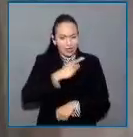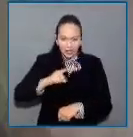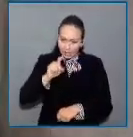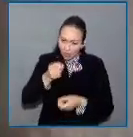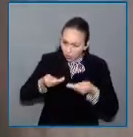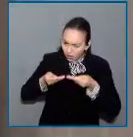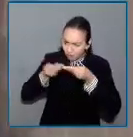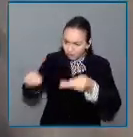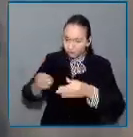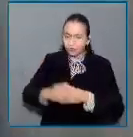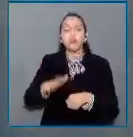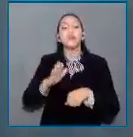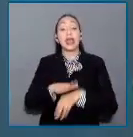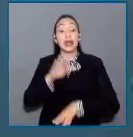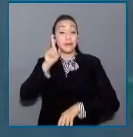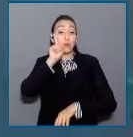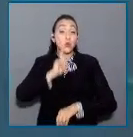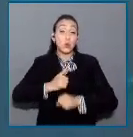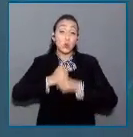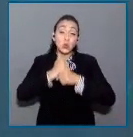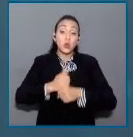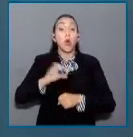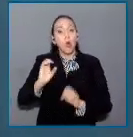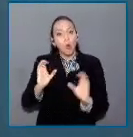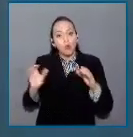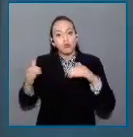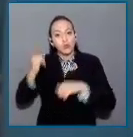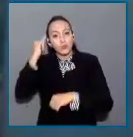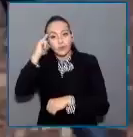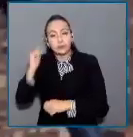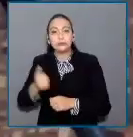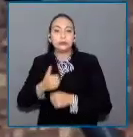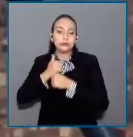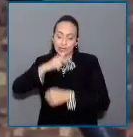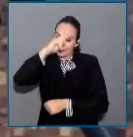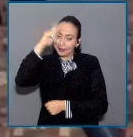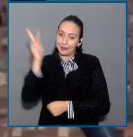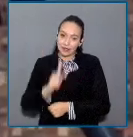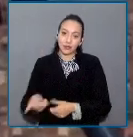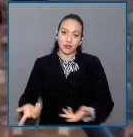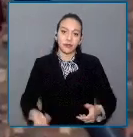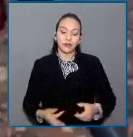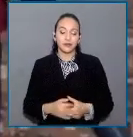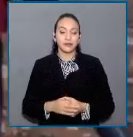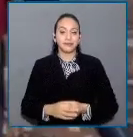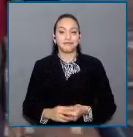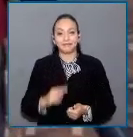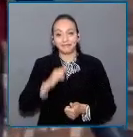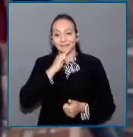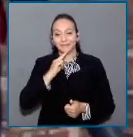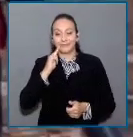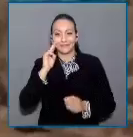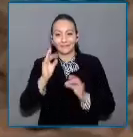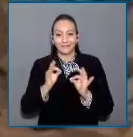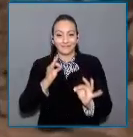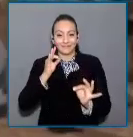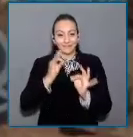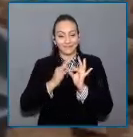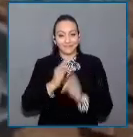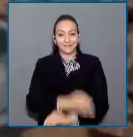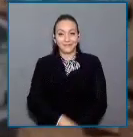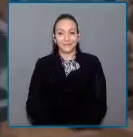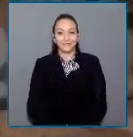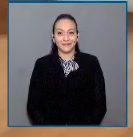son mujeres y comunidades indígenas, entre otros puntos. Para el canal del Poder Judicial de la Federación,